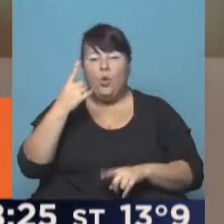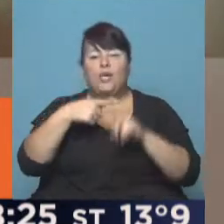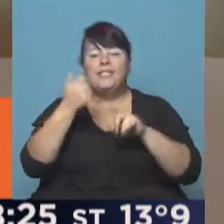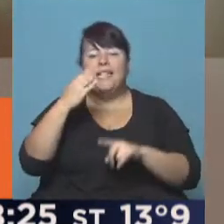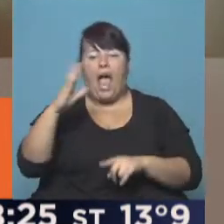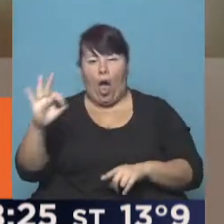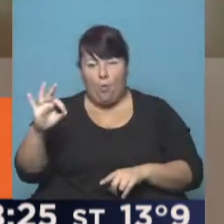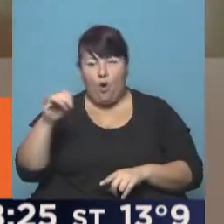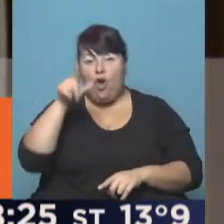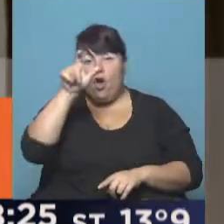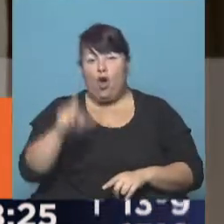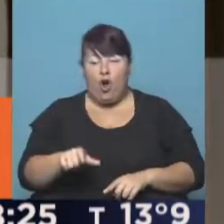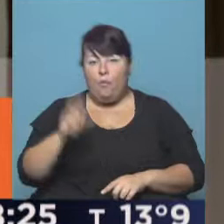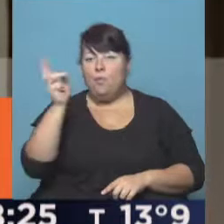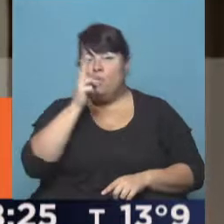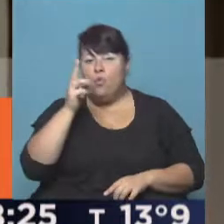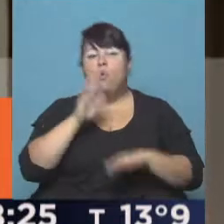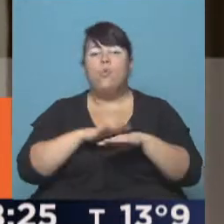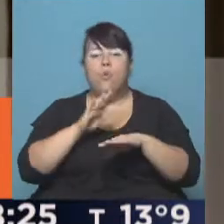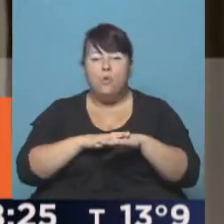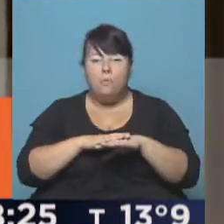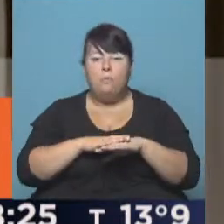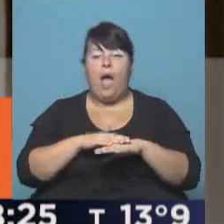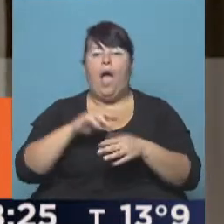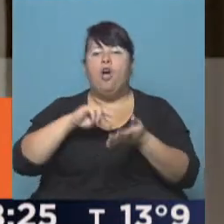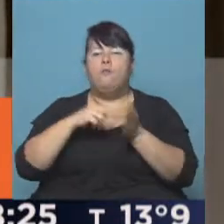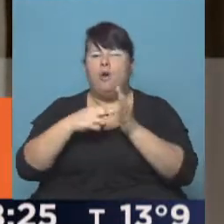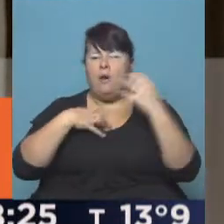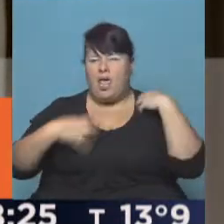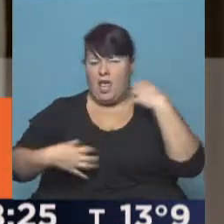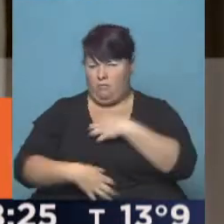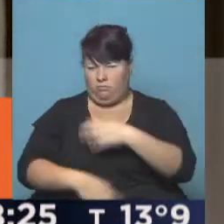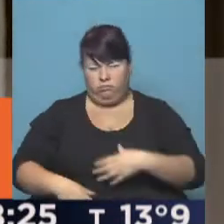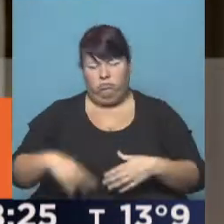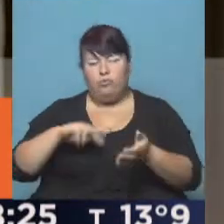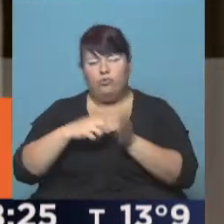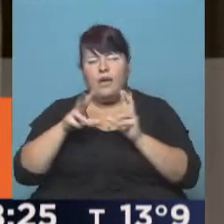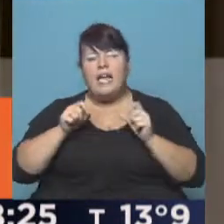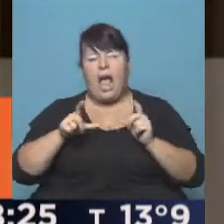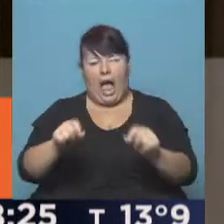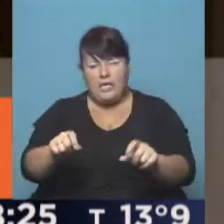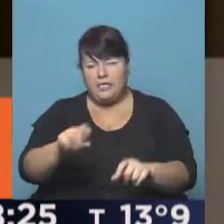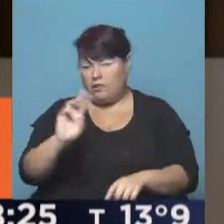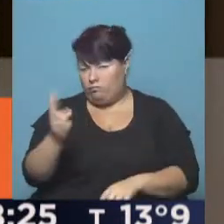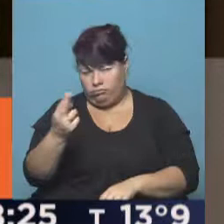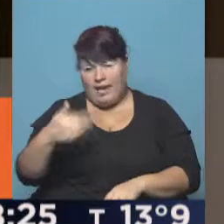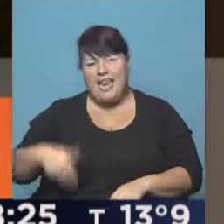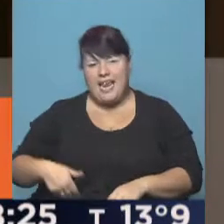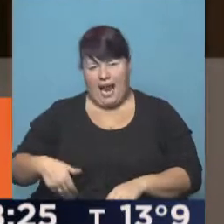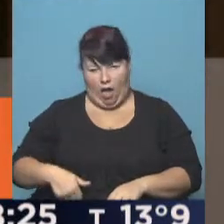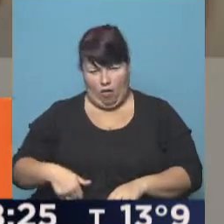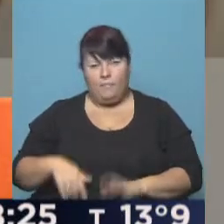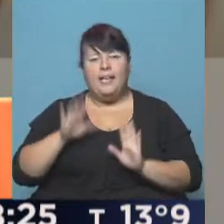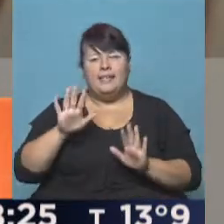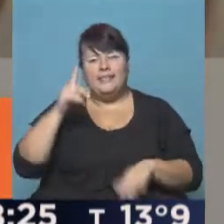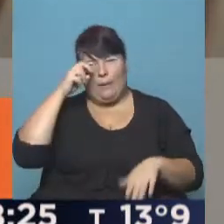disidente falleció como consecuencia de una falla multiorgánica, aquejado por un cáncer terminal de hígado. Se